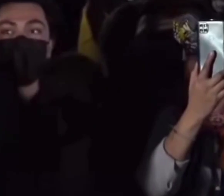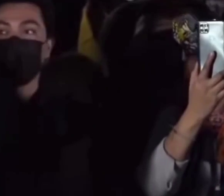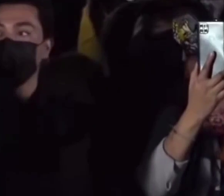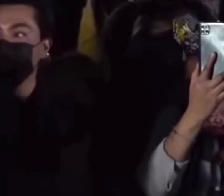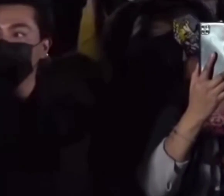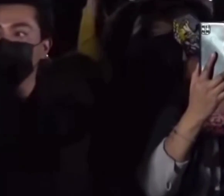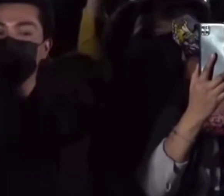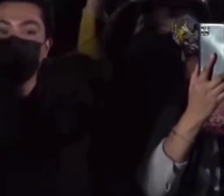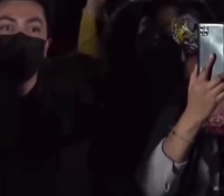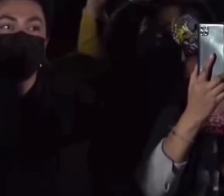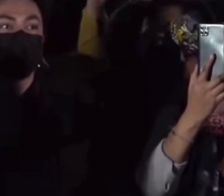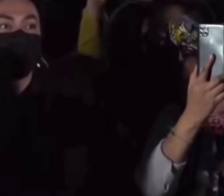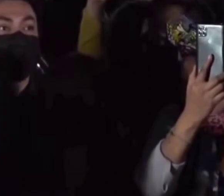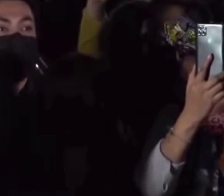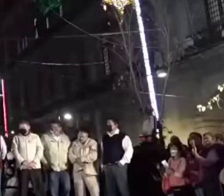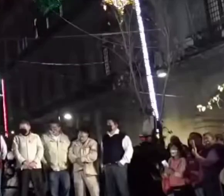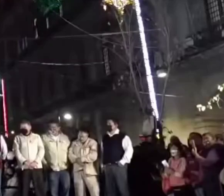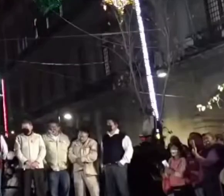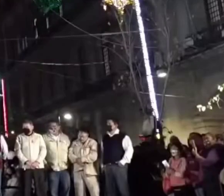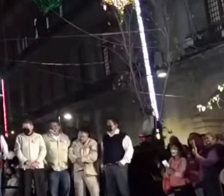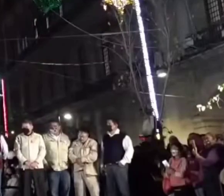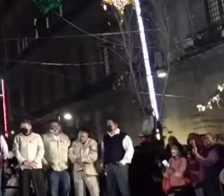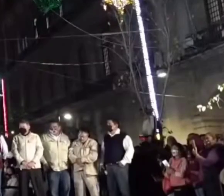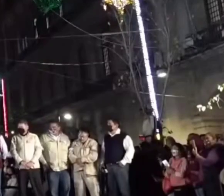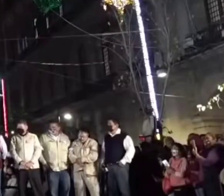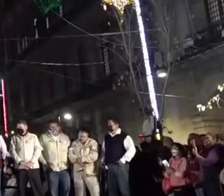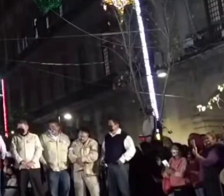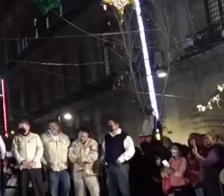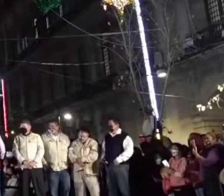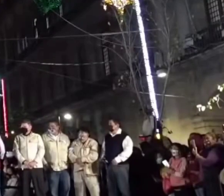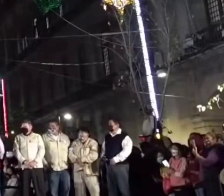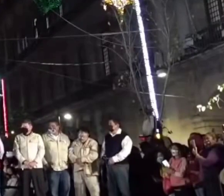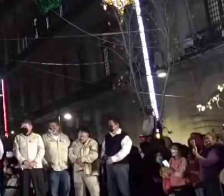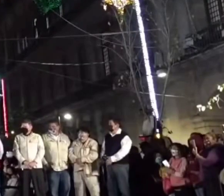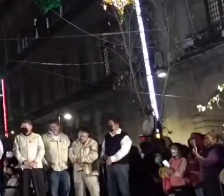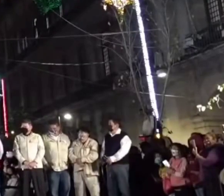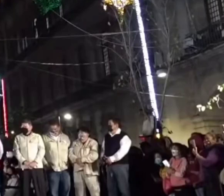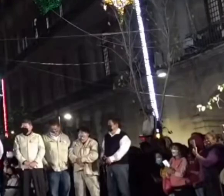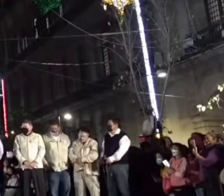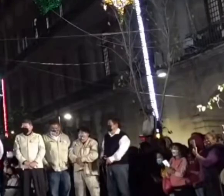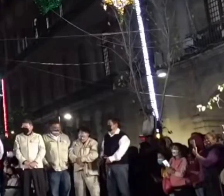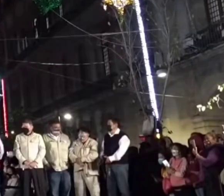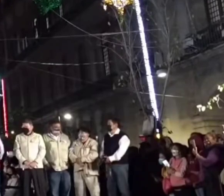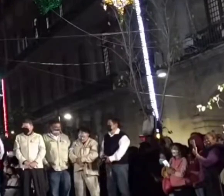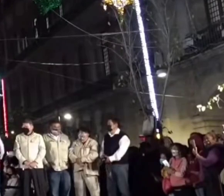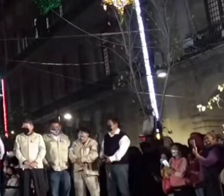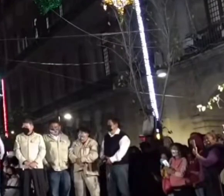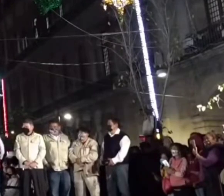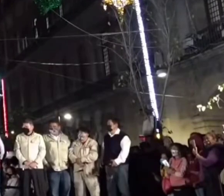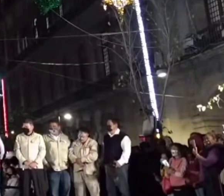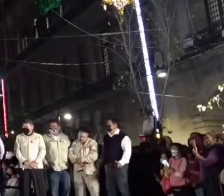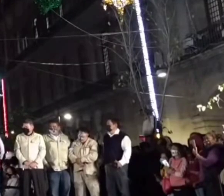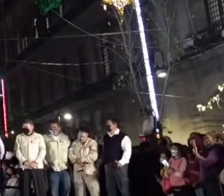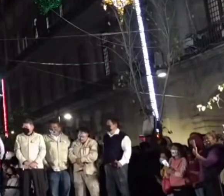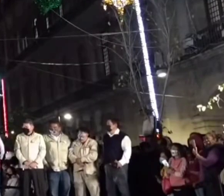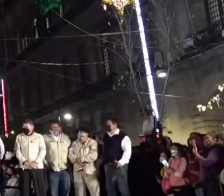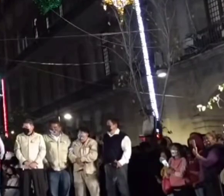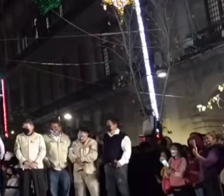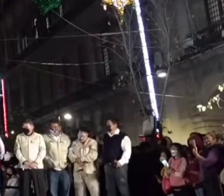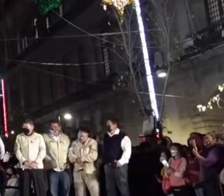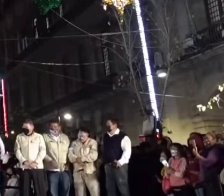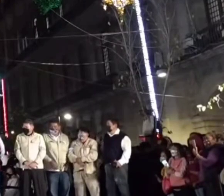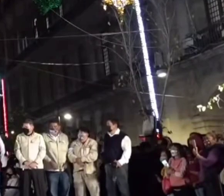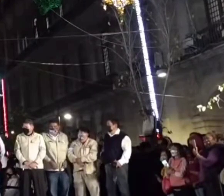ha amenizado esta noche. Muchas gracias. Segundo, quiero que le demos un fuertísimo aplauso a